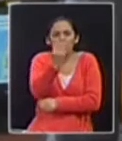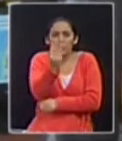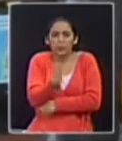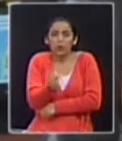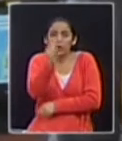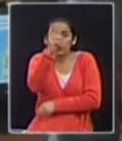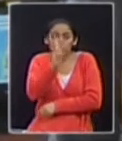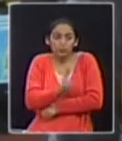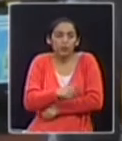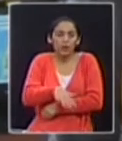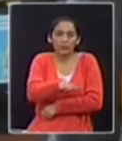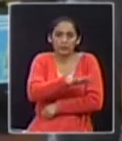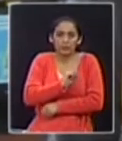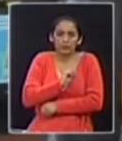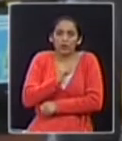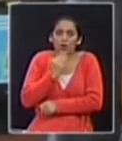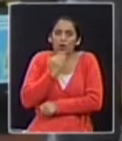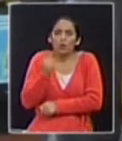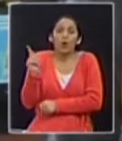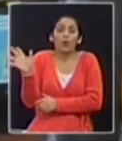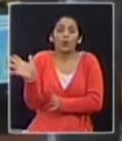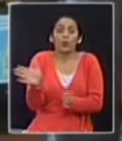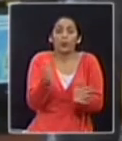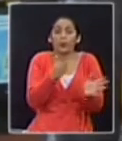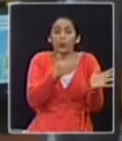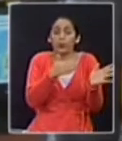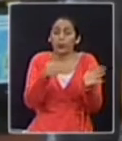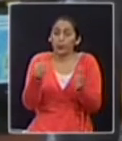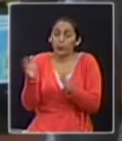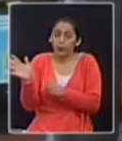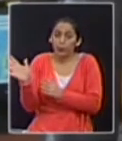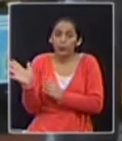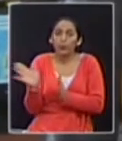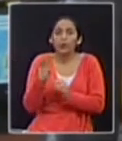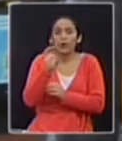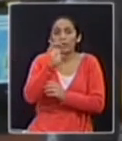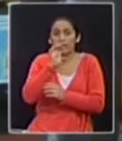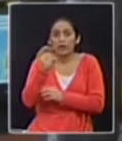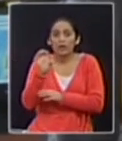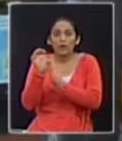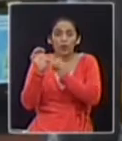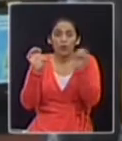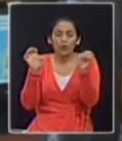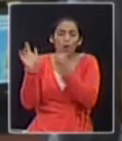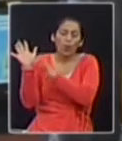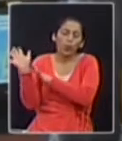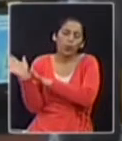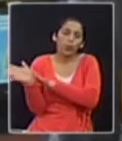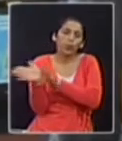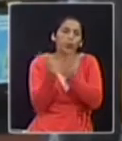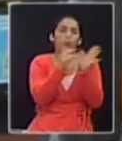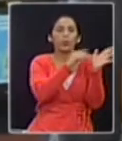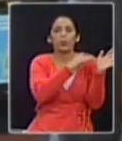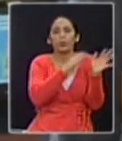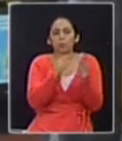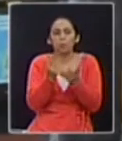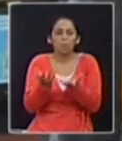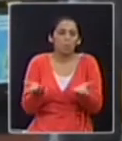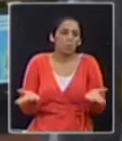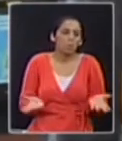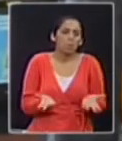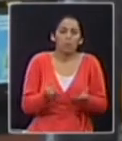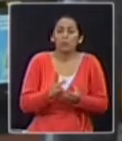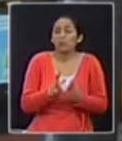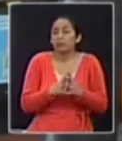en los ondenses son principalmente de este a oeste a esas comunidades no son muy